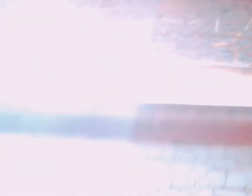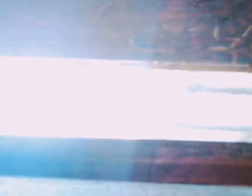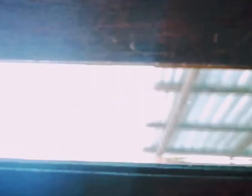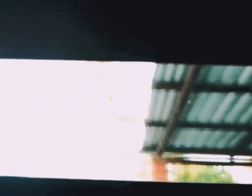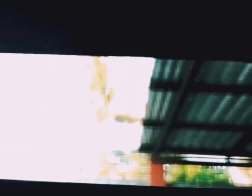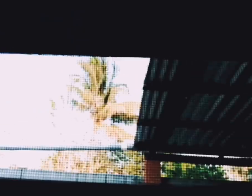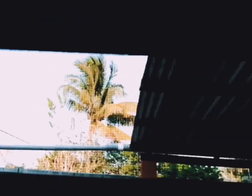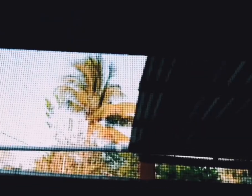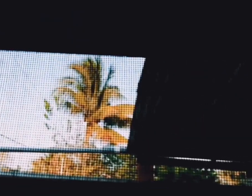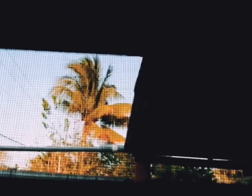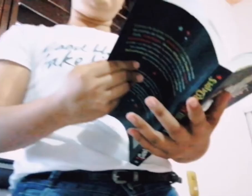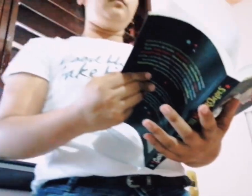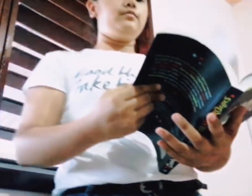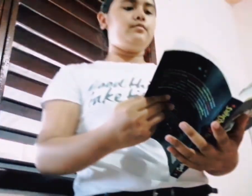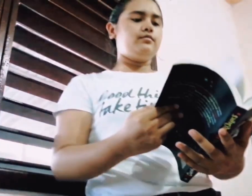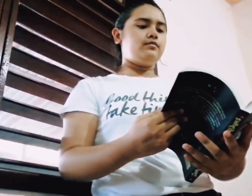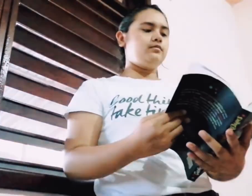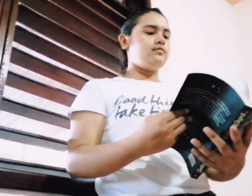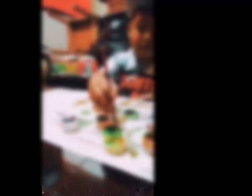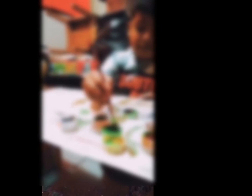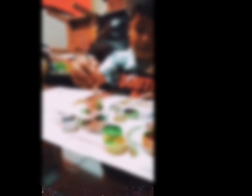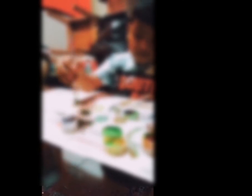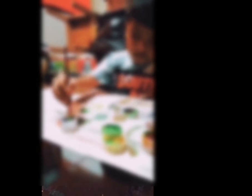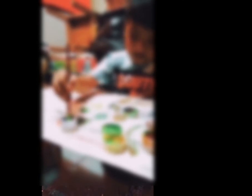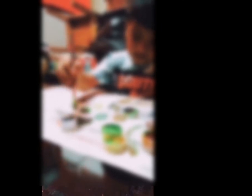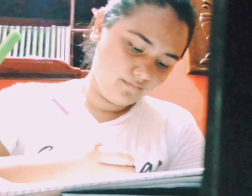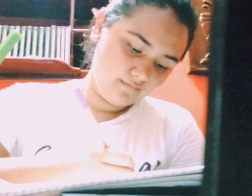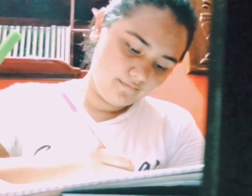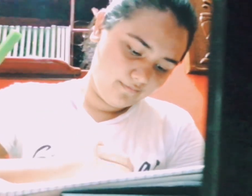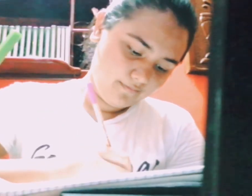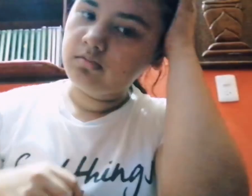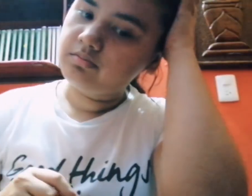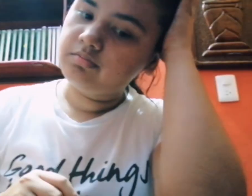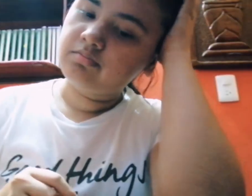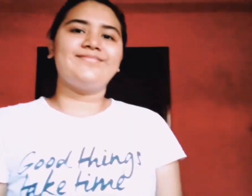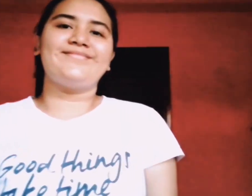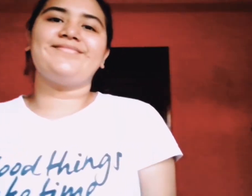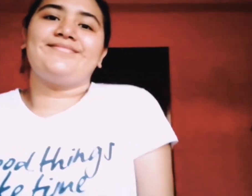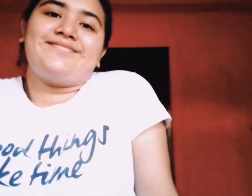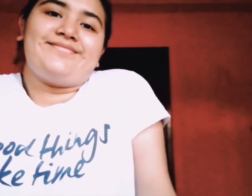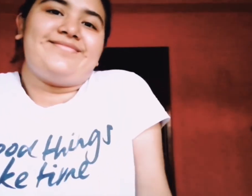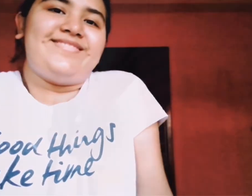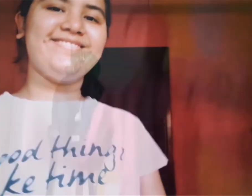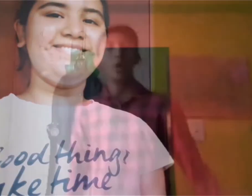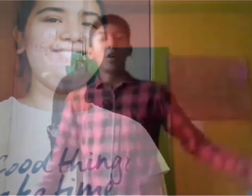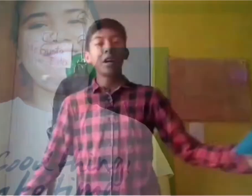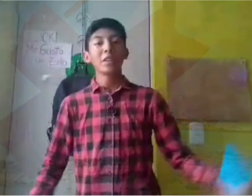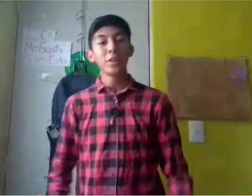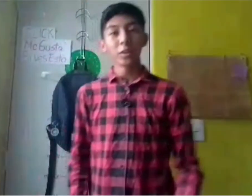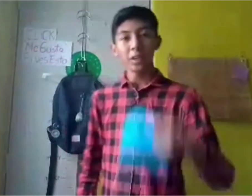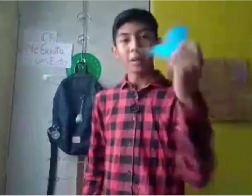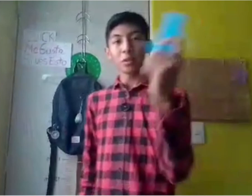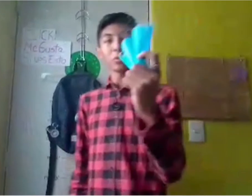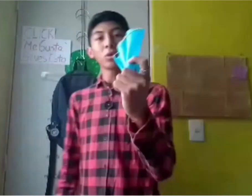Cada día intento hacer una rutina, donde incluya tiempo para mí, para mi familia y para la escuela. No es fácil, pero sigo intentándolo.